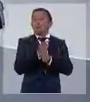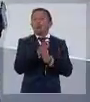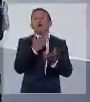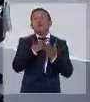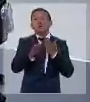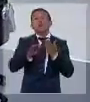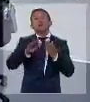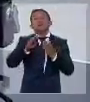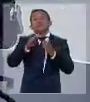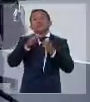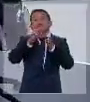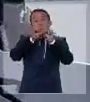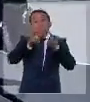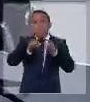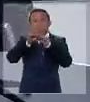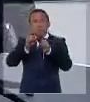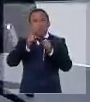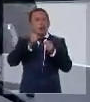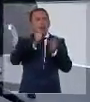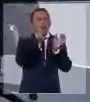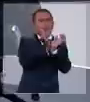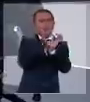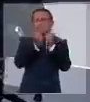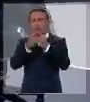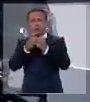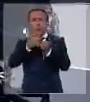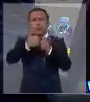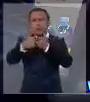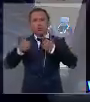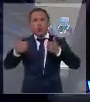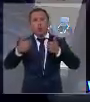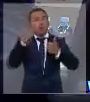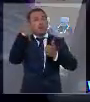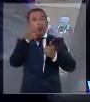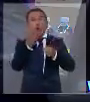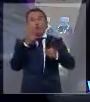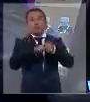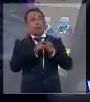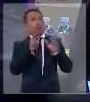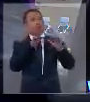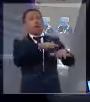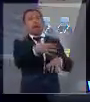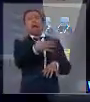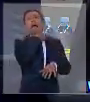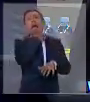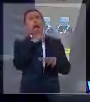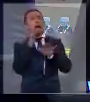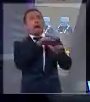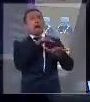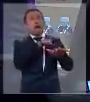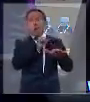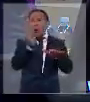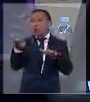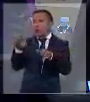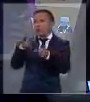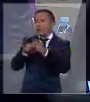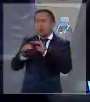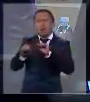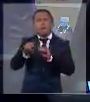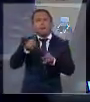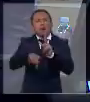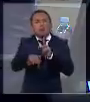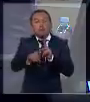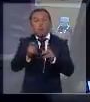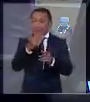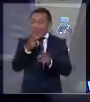sucede es que mientras un hospital está completamente saturado, tenemos un hospital con mucho espacio disponible. Hacia allá tenemos que avanzar